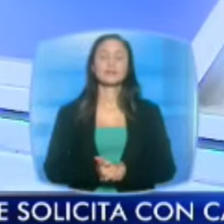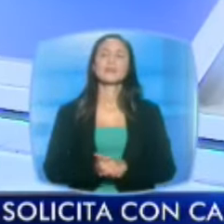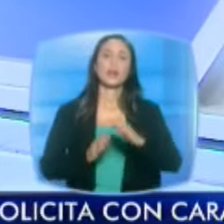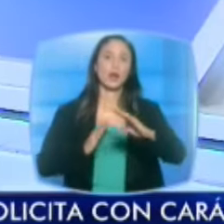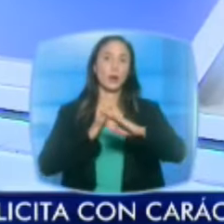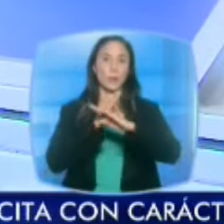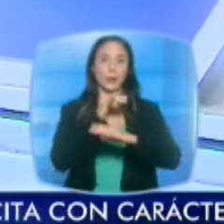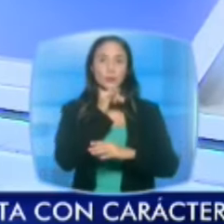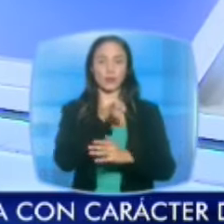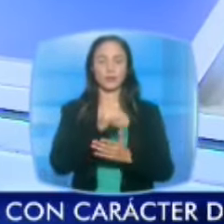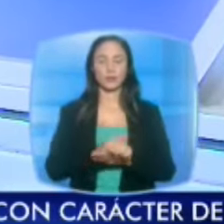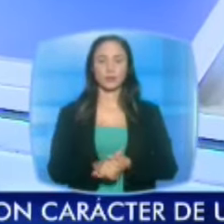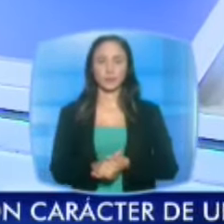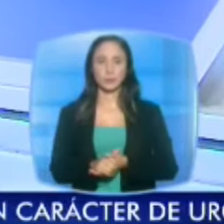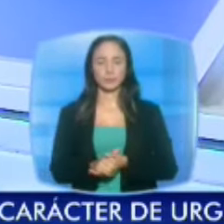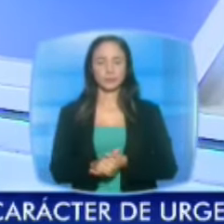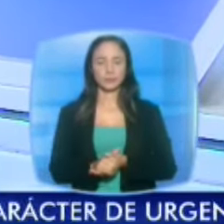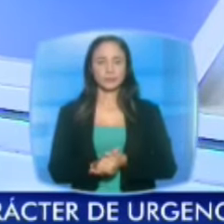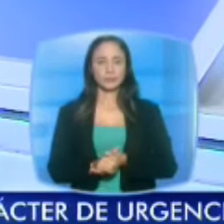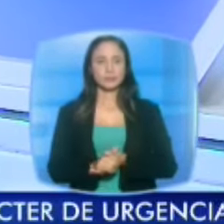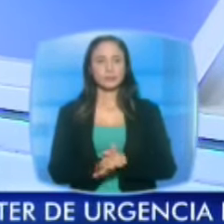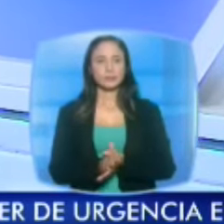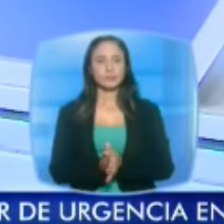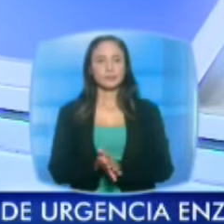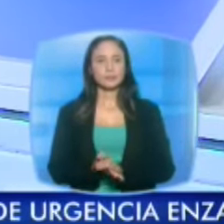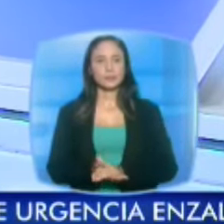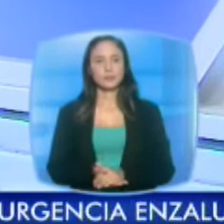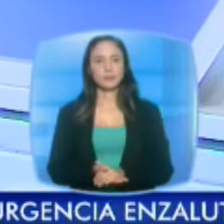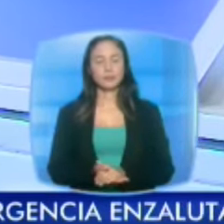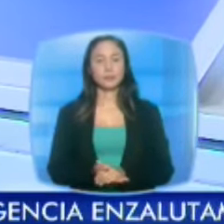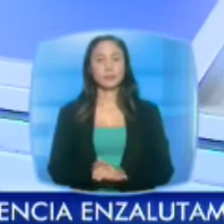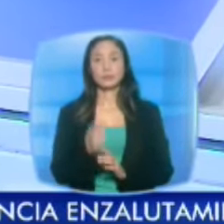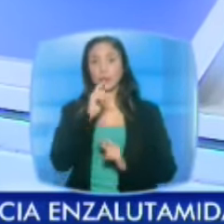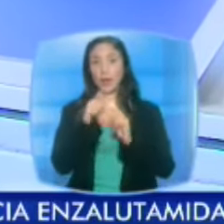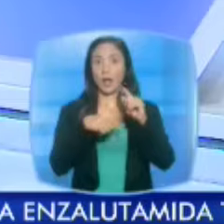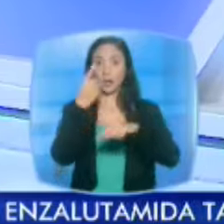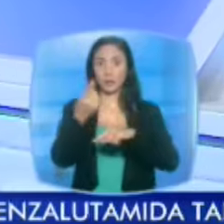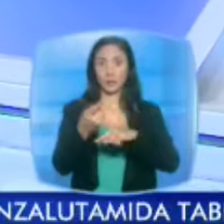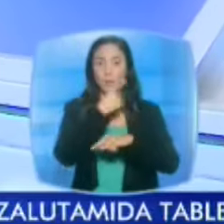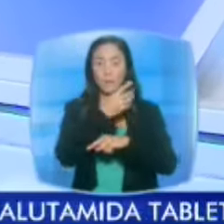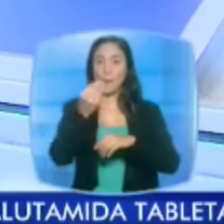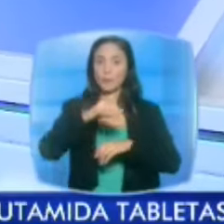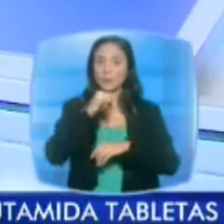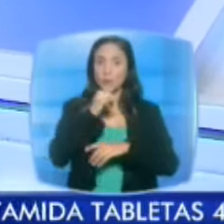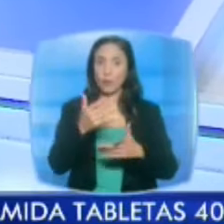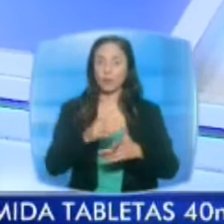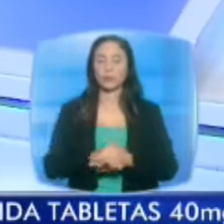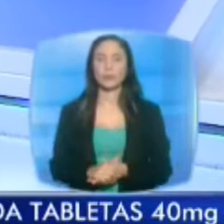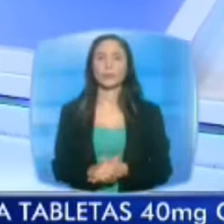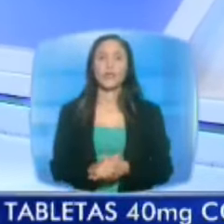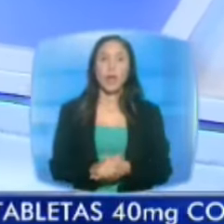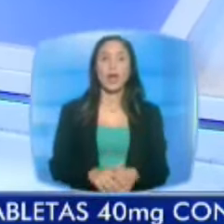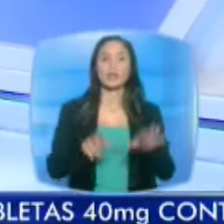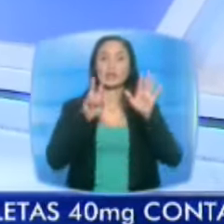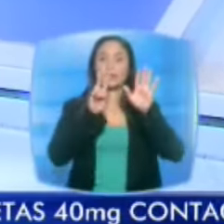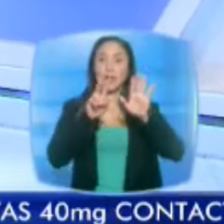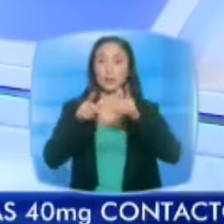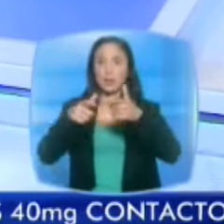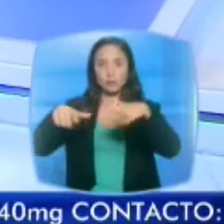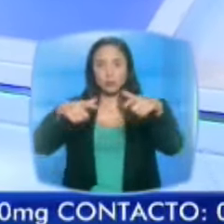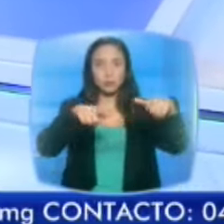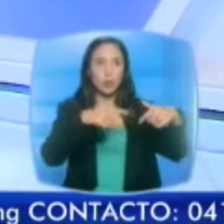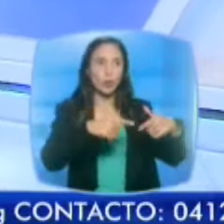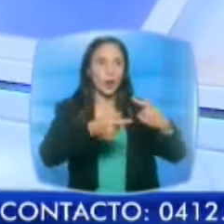Bueno, momento de hacer una nueva pausa acá en el noticiero Primera Emisión. Quédense con nosotros porque al regreso les informamos que 7 locales